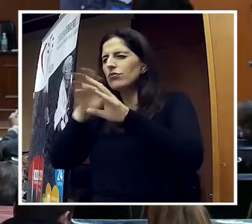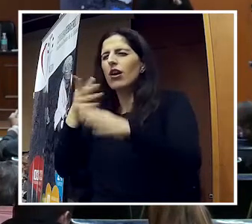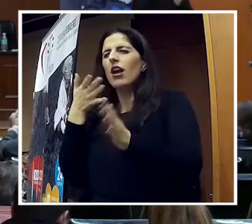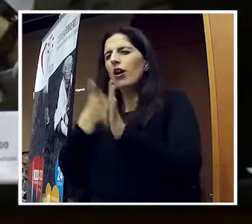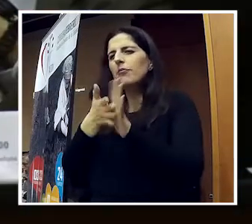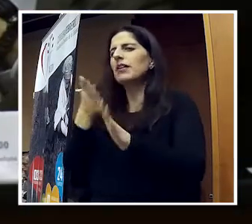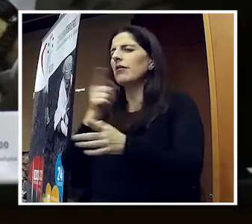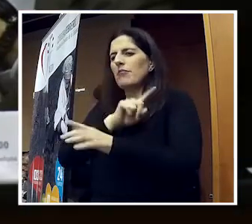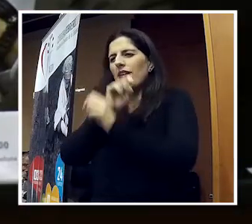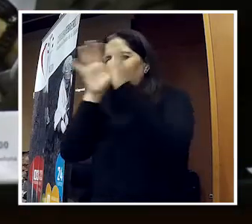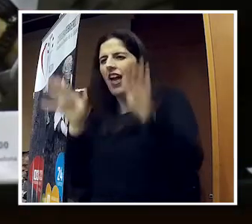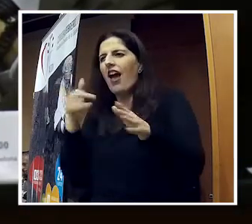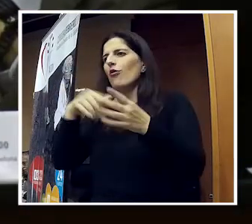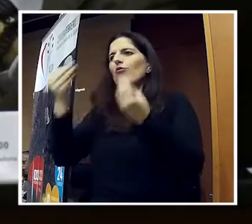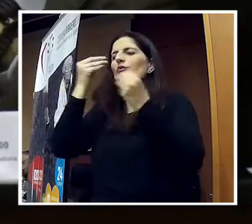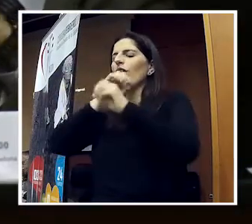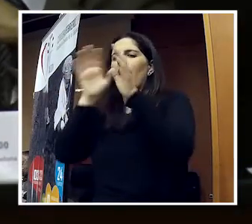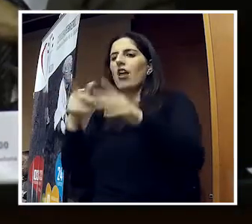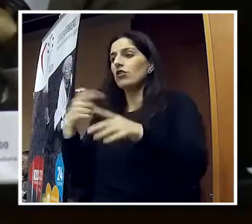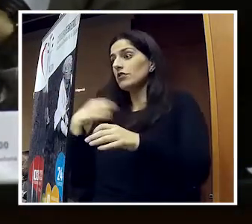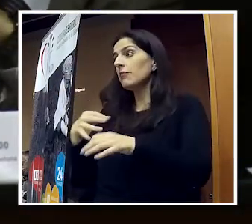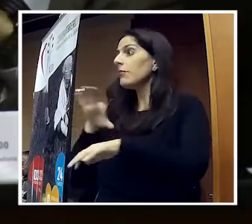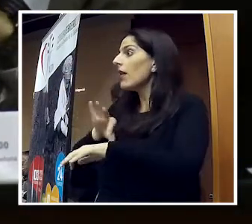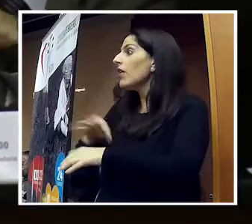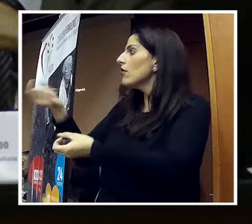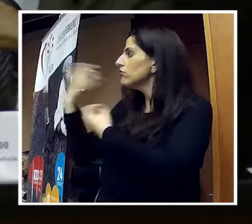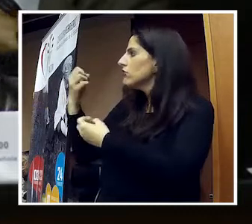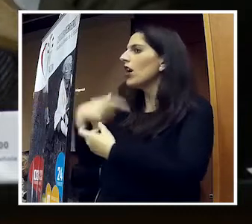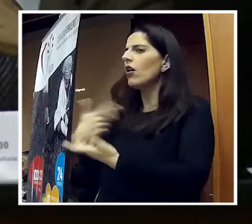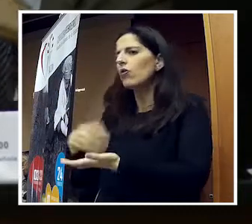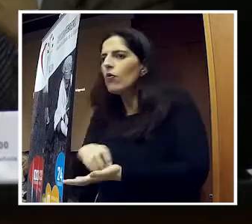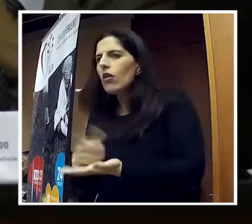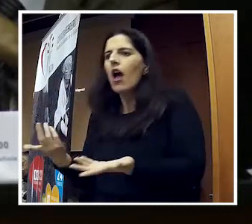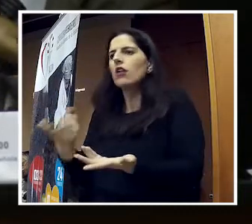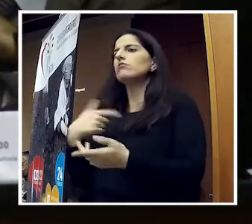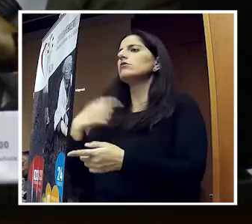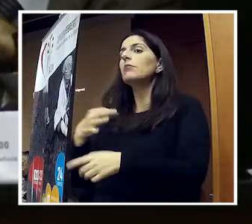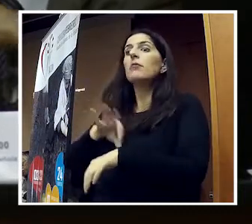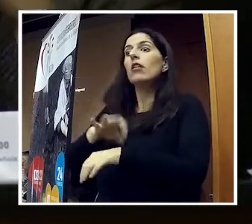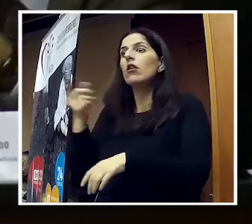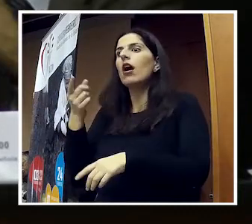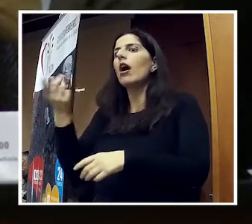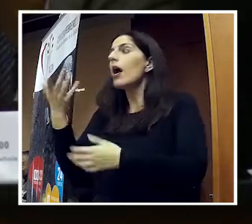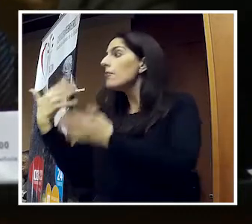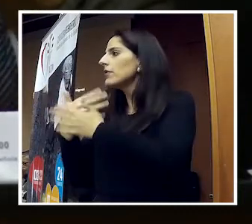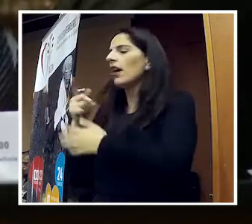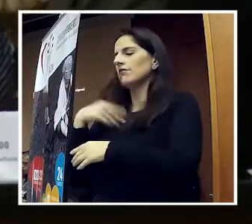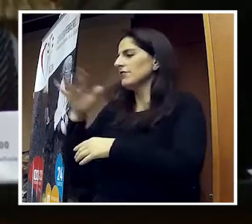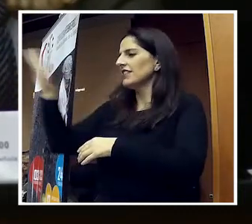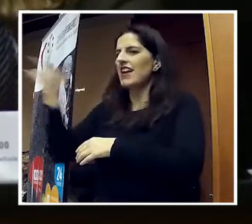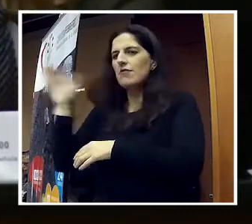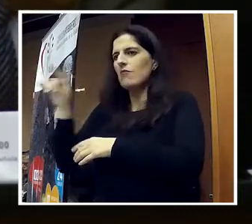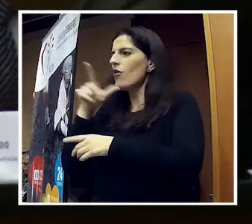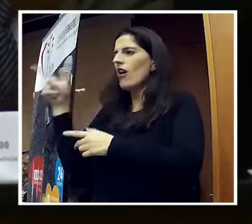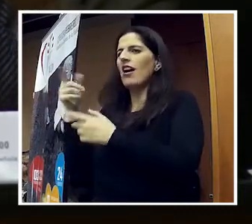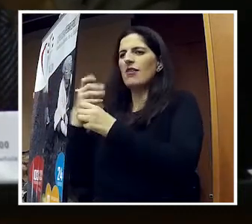y docente. Para nosotros, los médicos de familia, cuando siempre queremos oír algún endocrino, algún consultor, siempre queremos que venga